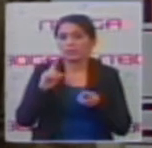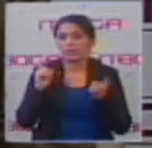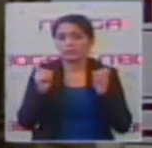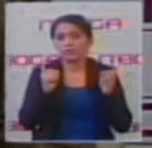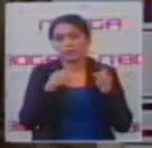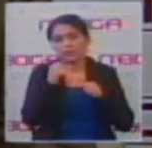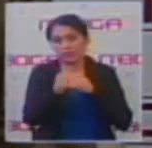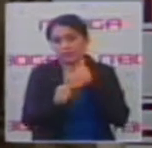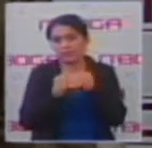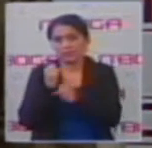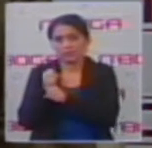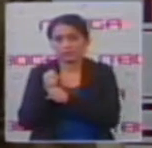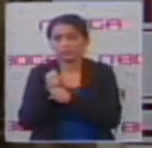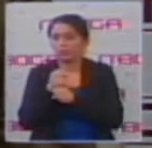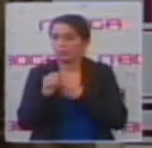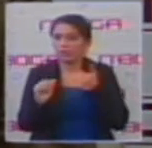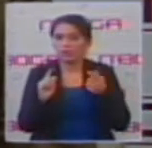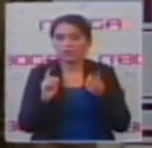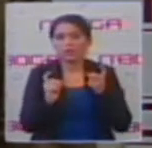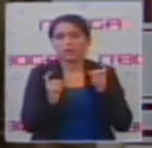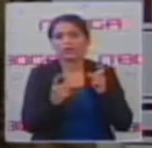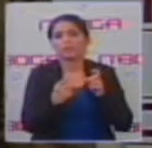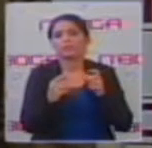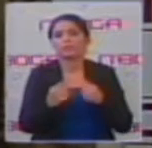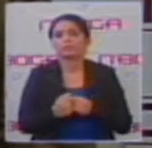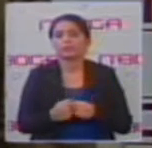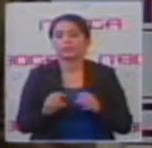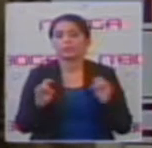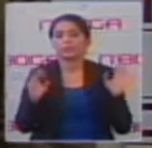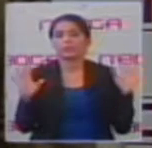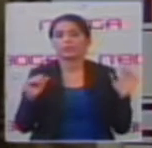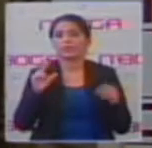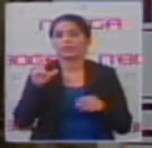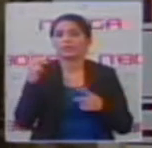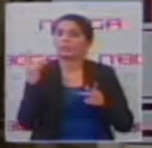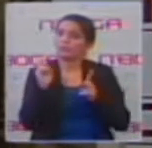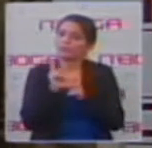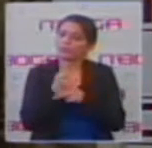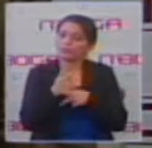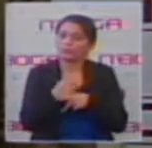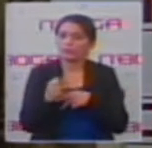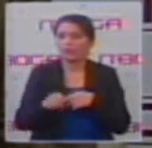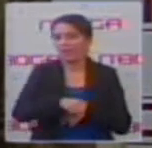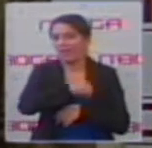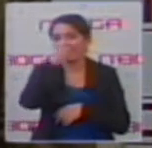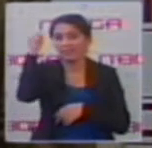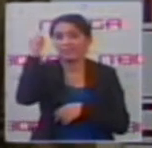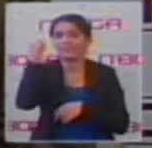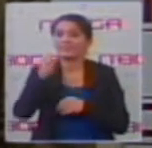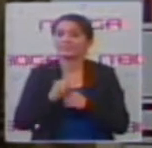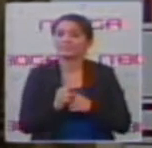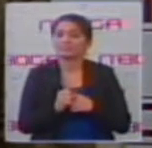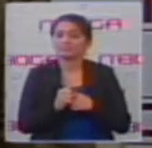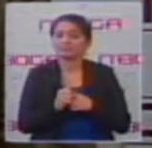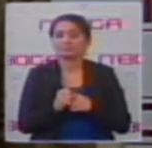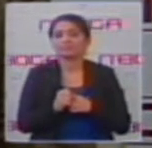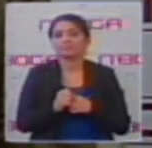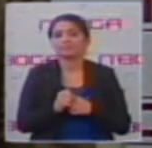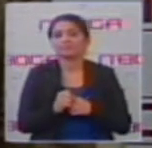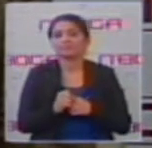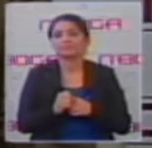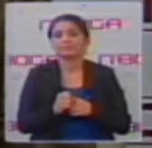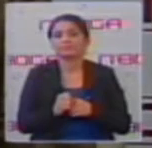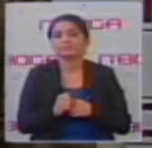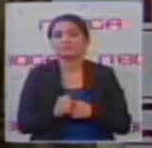año tuvimos suerte de tener 3 de nuestros productos nominados y ganadores de varios títulos y